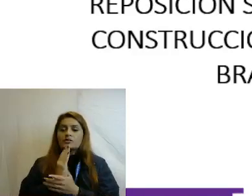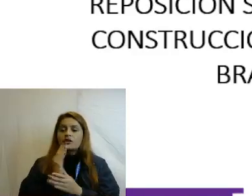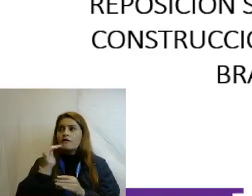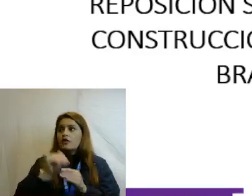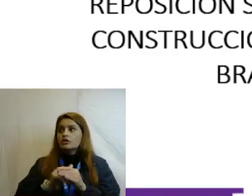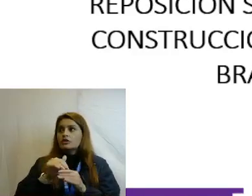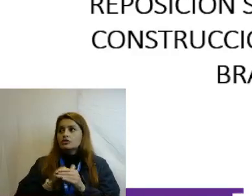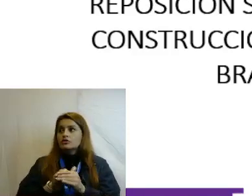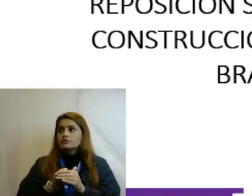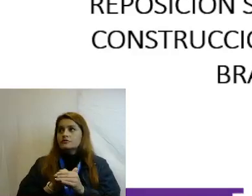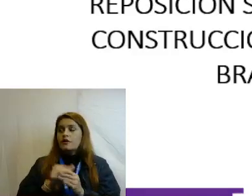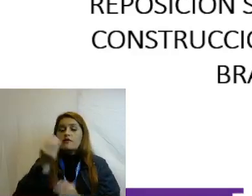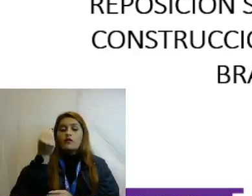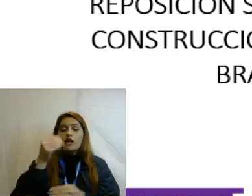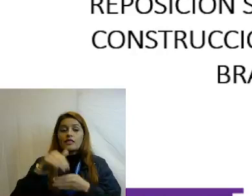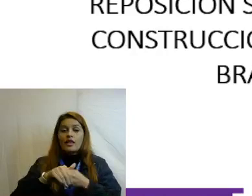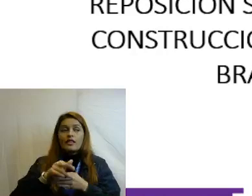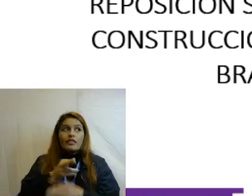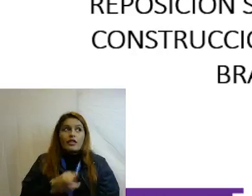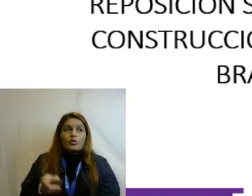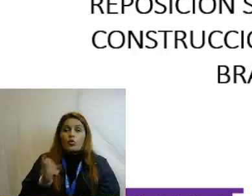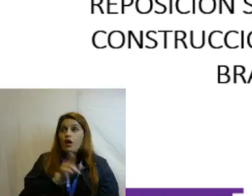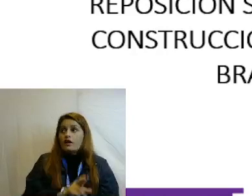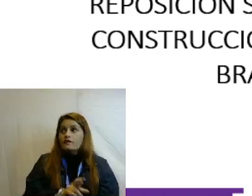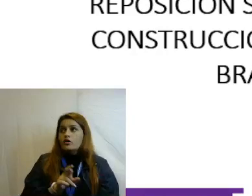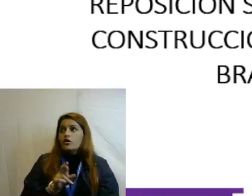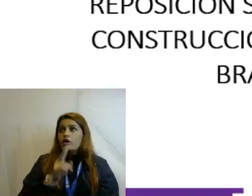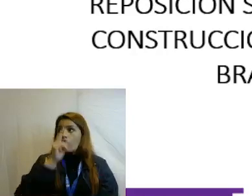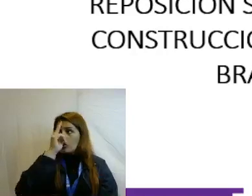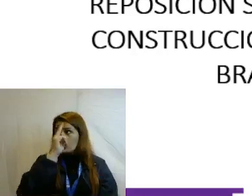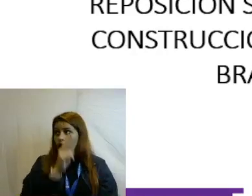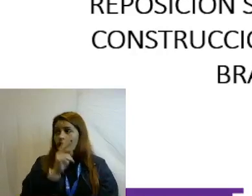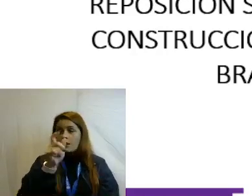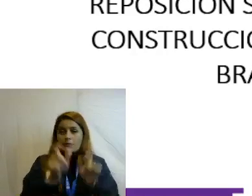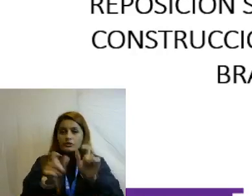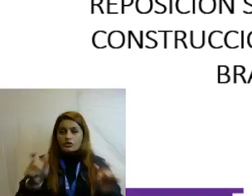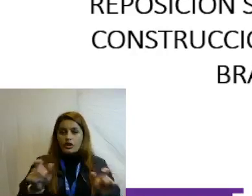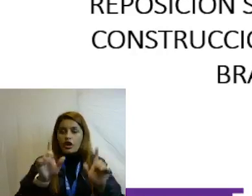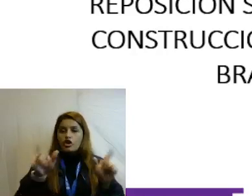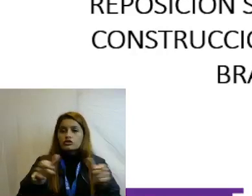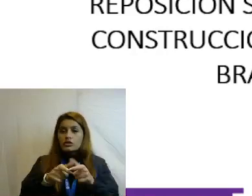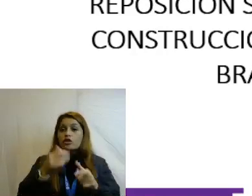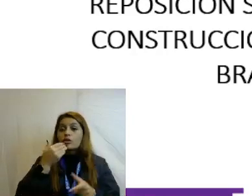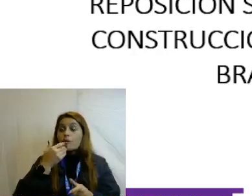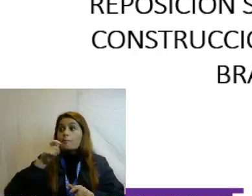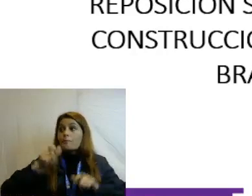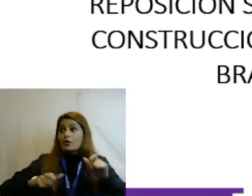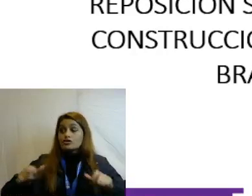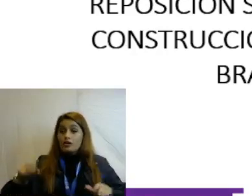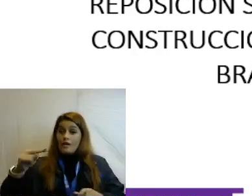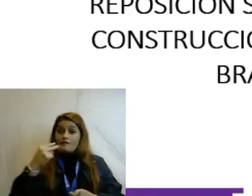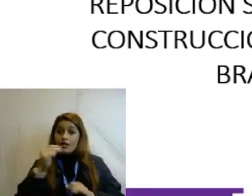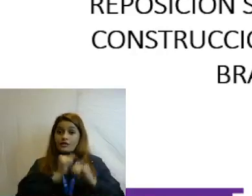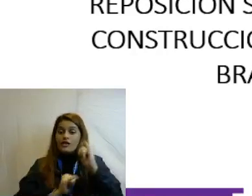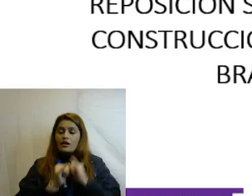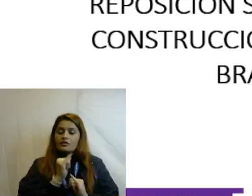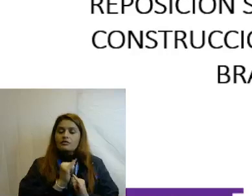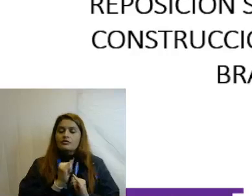Sí, alcaldesa. Buenas tardes nuevamente al honorable consejo y al público presente tanto acá en el auditorio como por redes